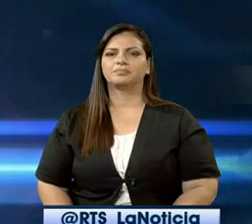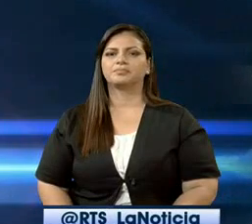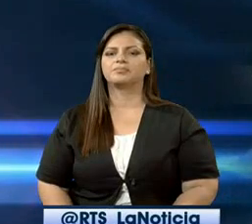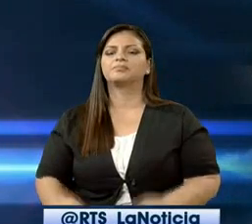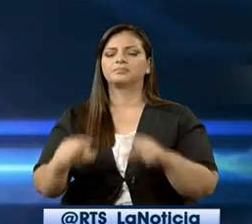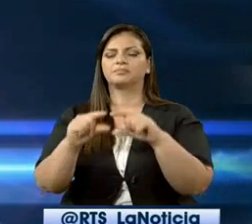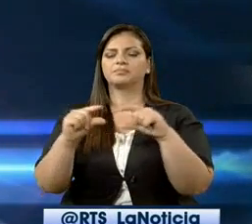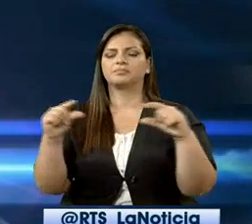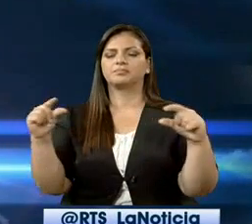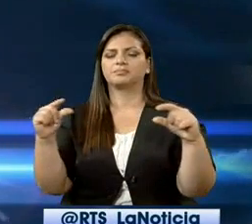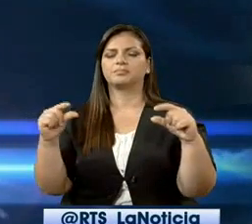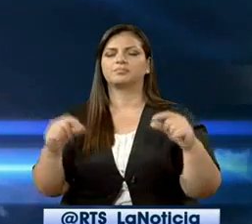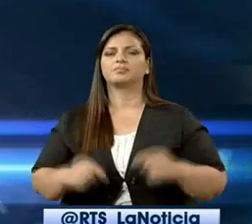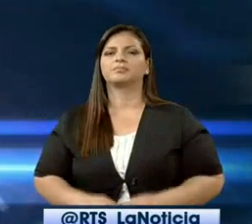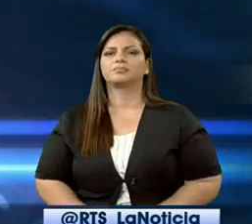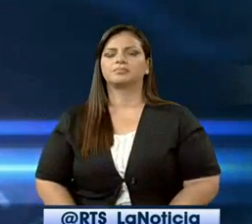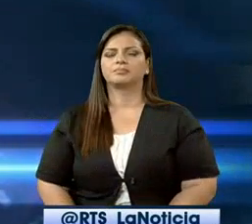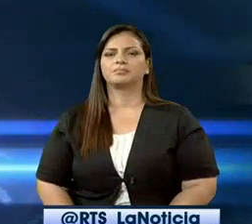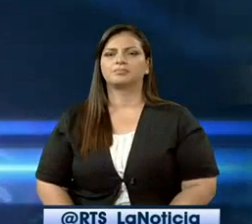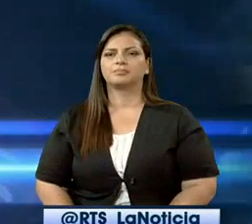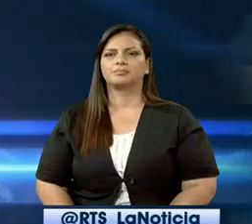0969-585650,